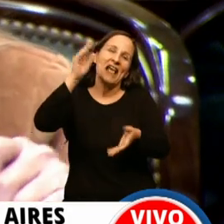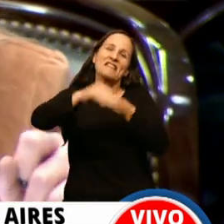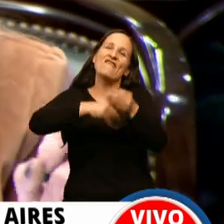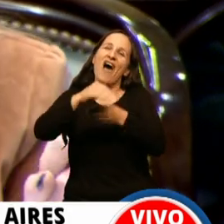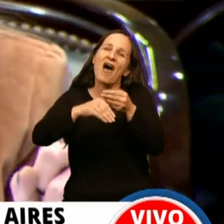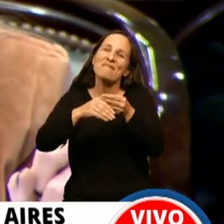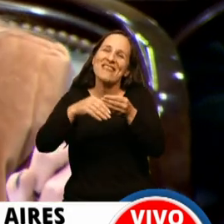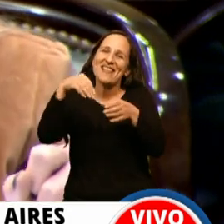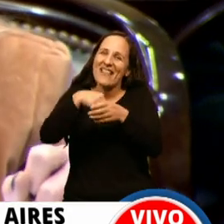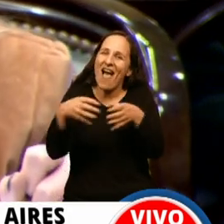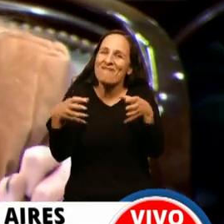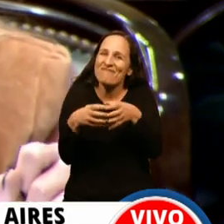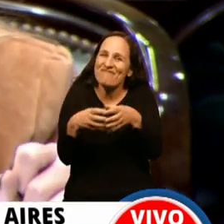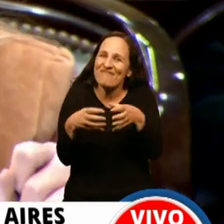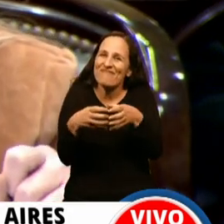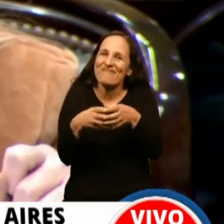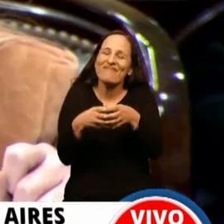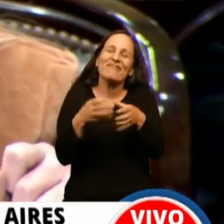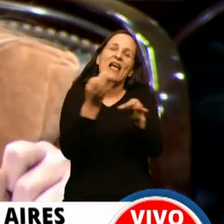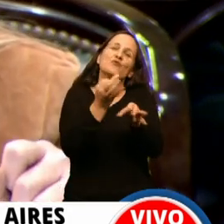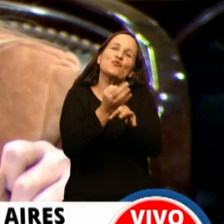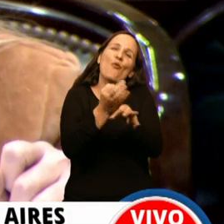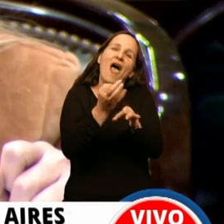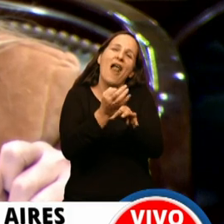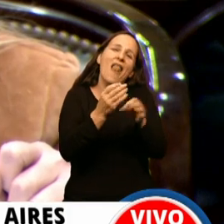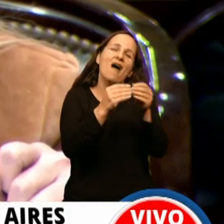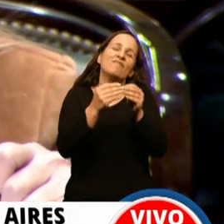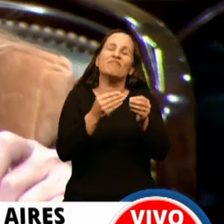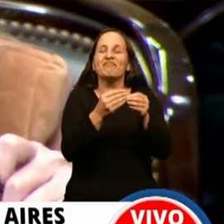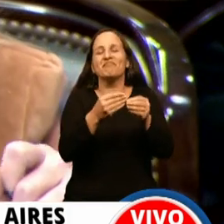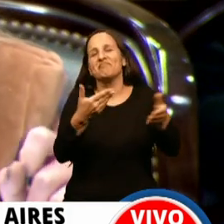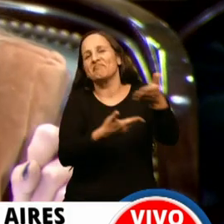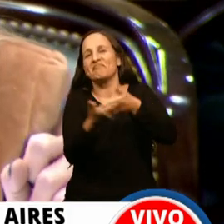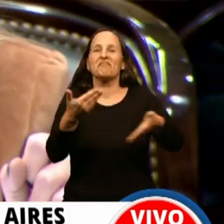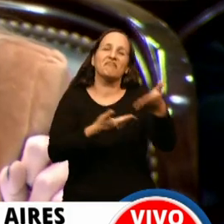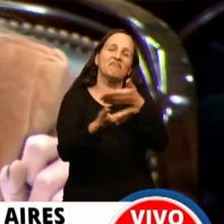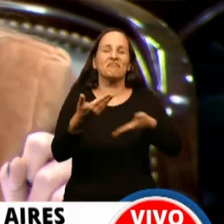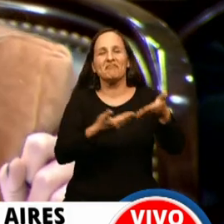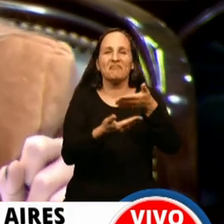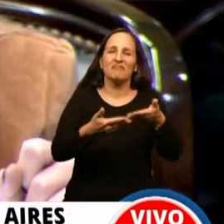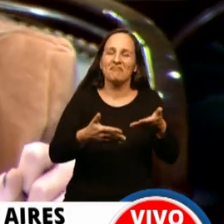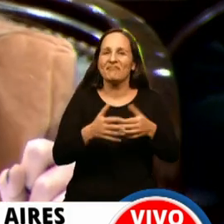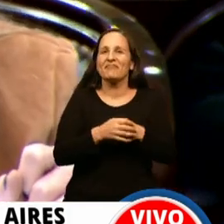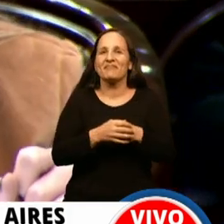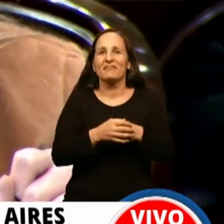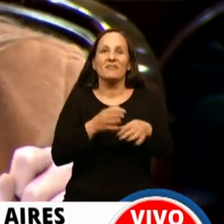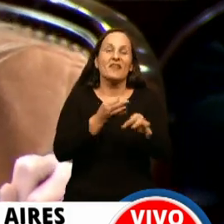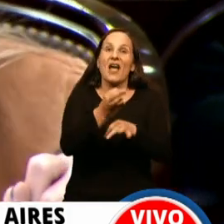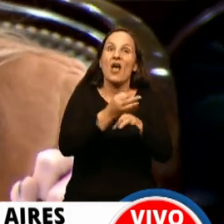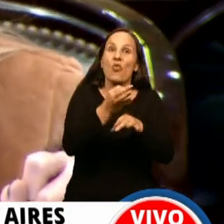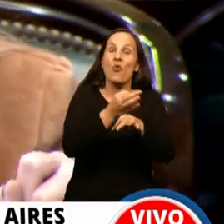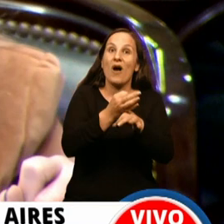familia socializar en la escuela con otras pibas y pibes acceder a la educación